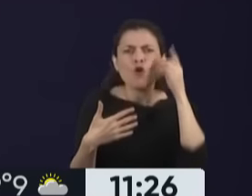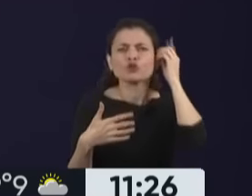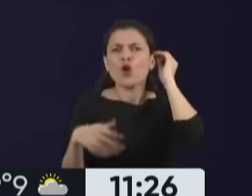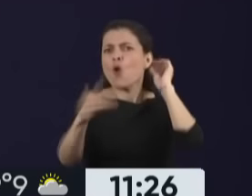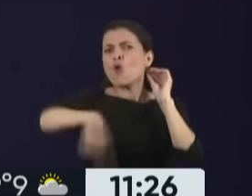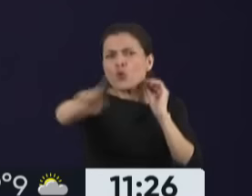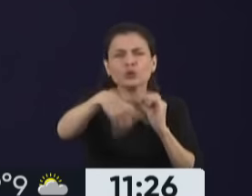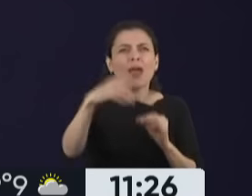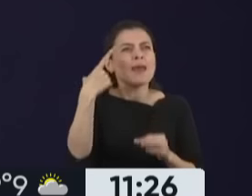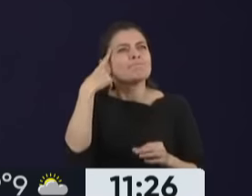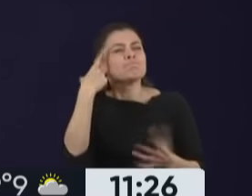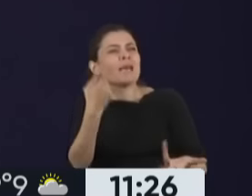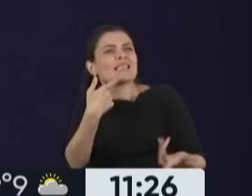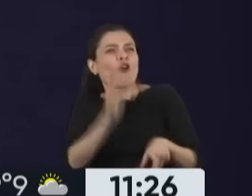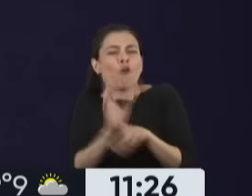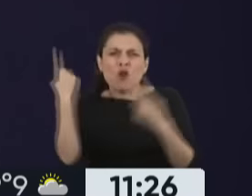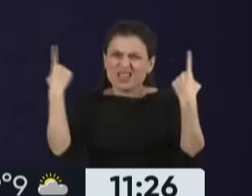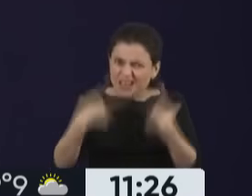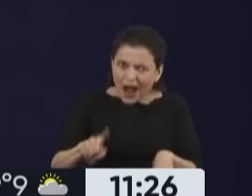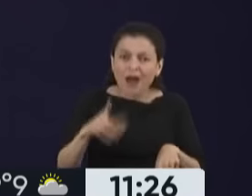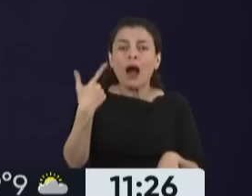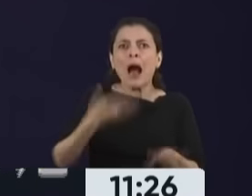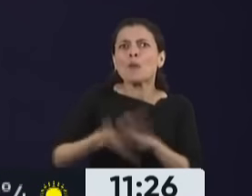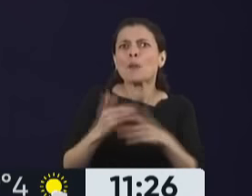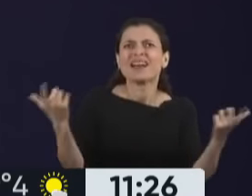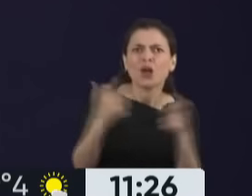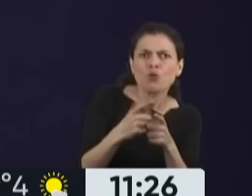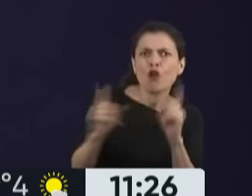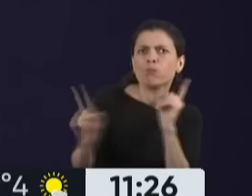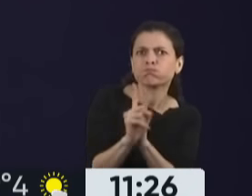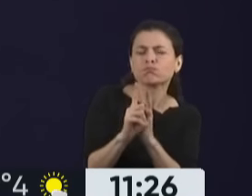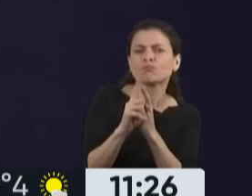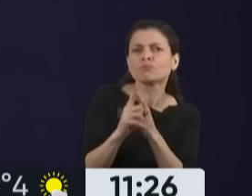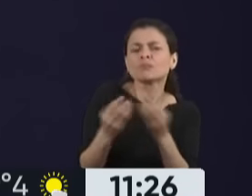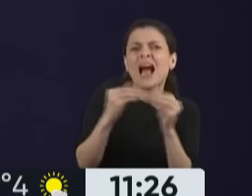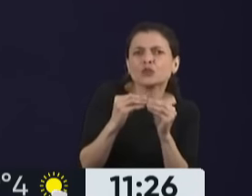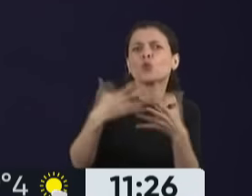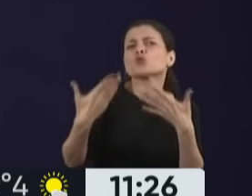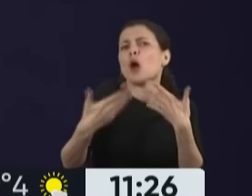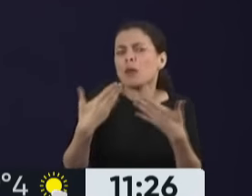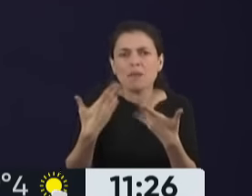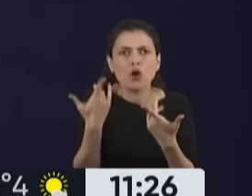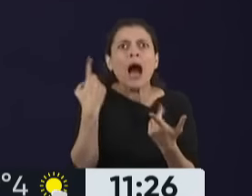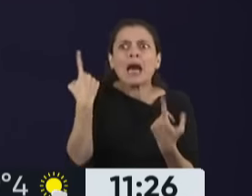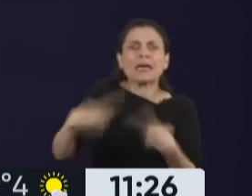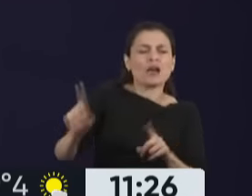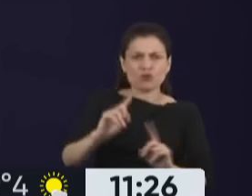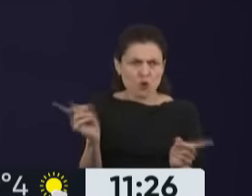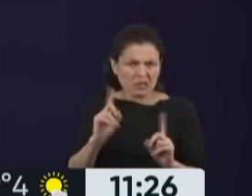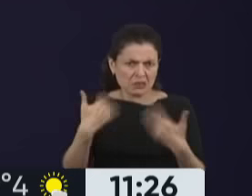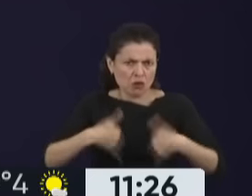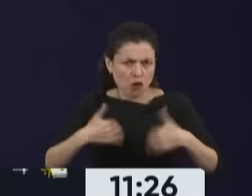siguen viendo de una manera extraña el que haya diálogo con todos los sectores, y eso va a seguir pasando. Con respecto a